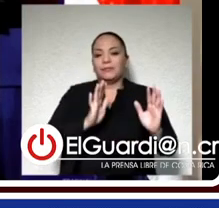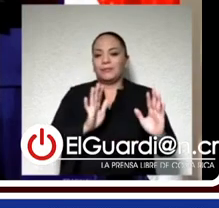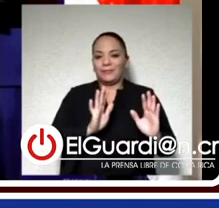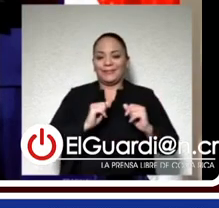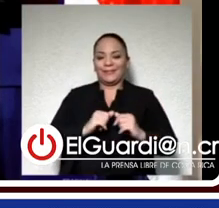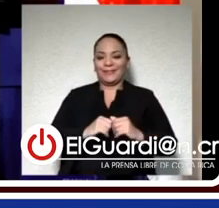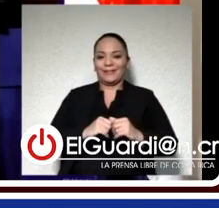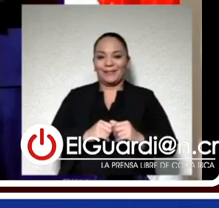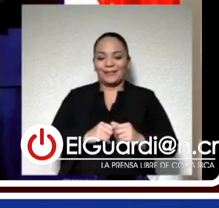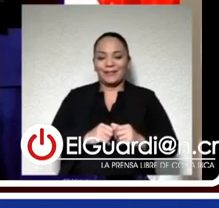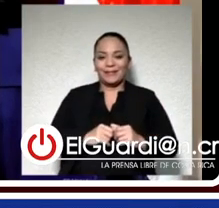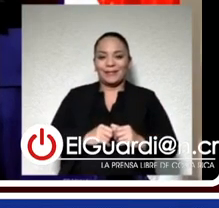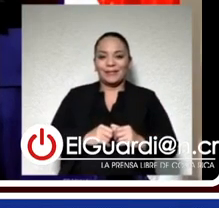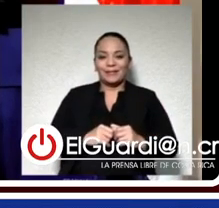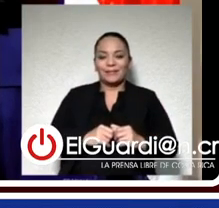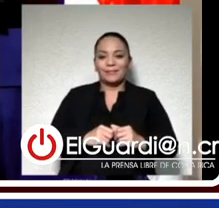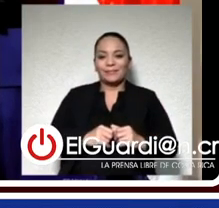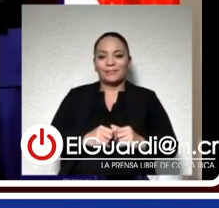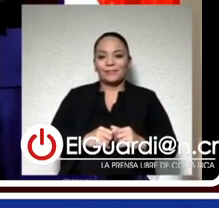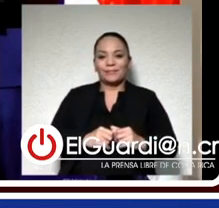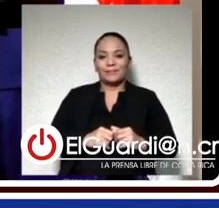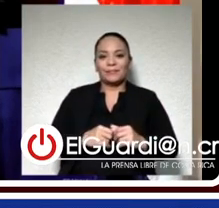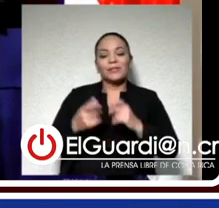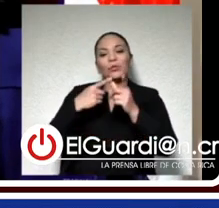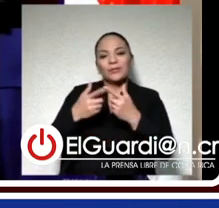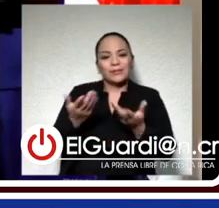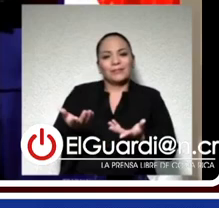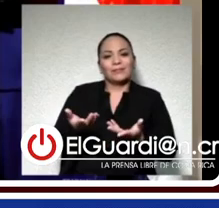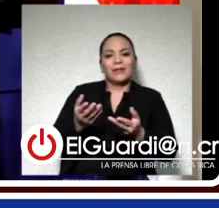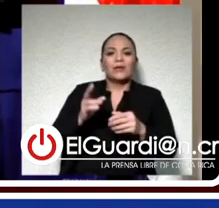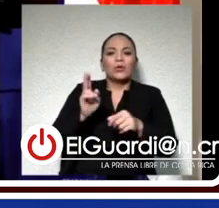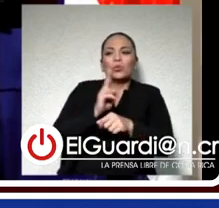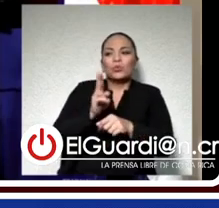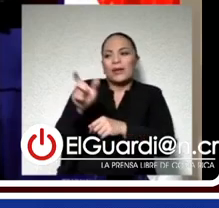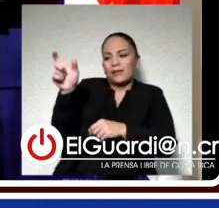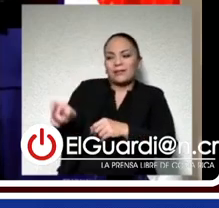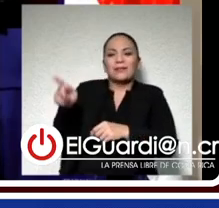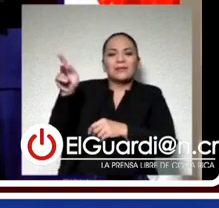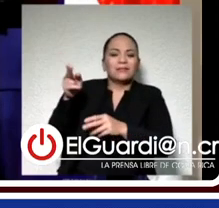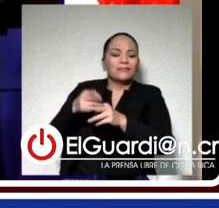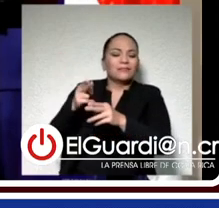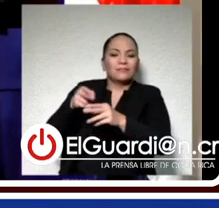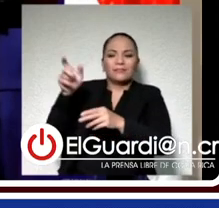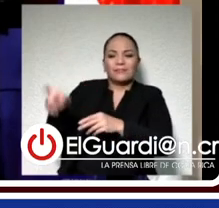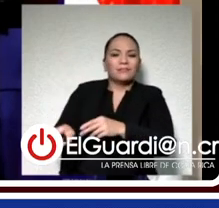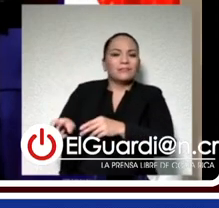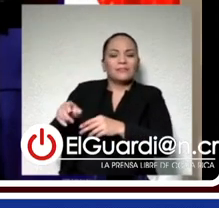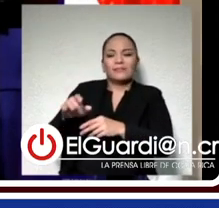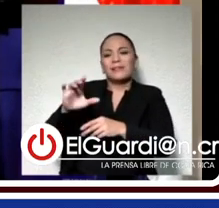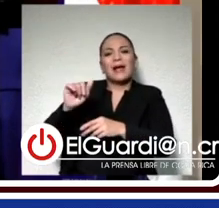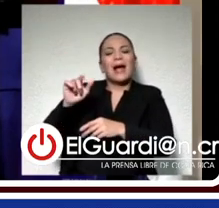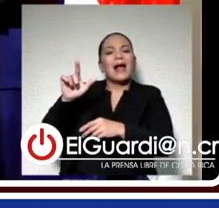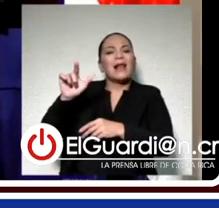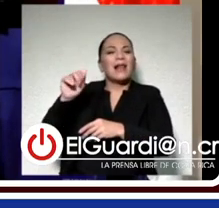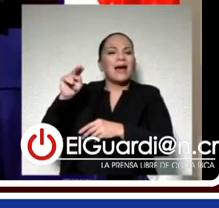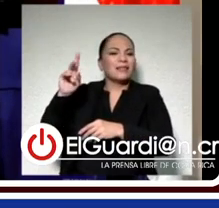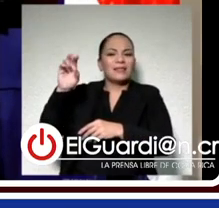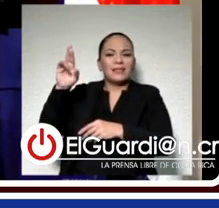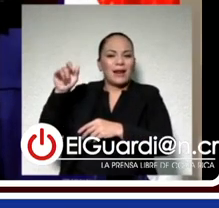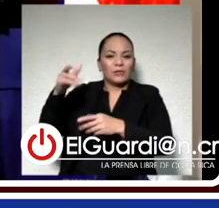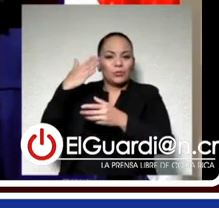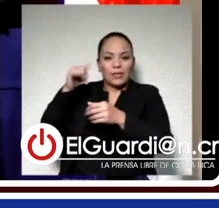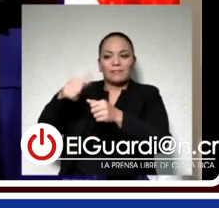una persona absolutamente espuria como ese, ni quiero saber el nombre de ese señor, Calambrelli o como se llame, o